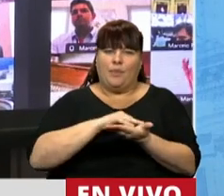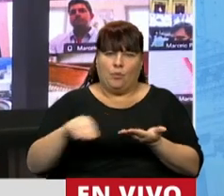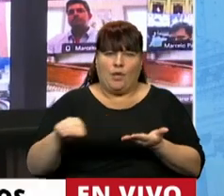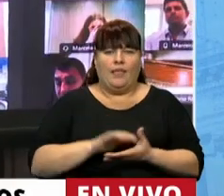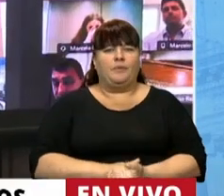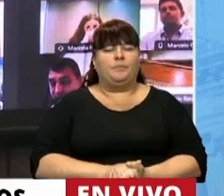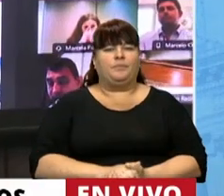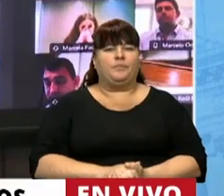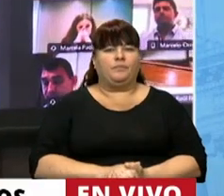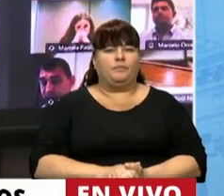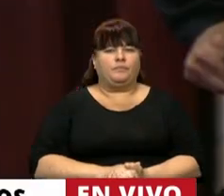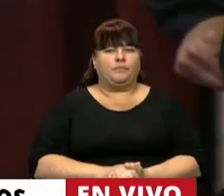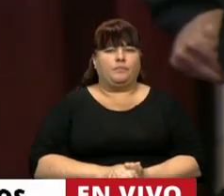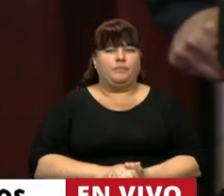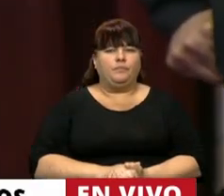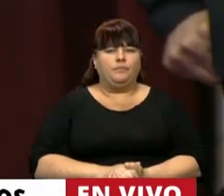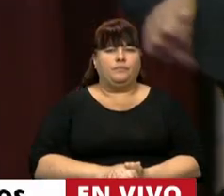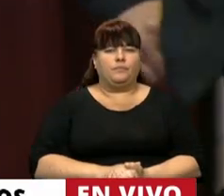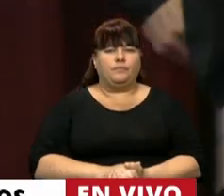Camaño.